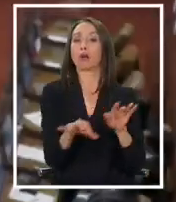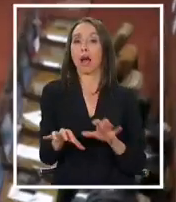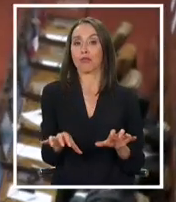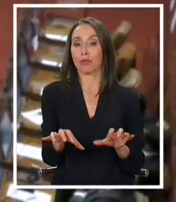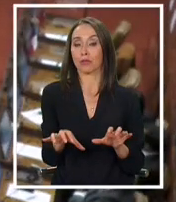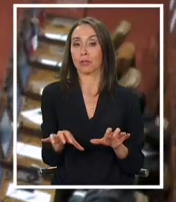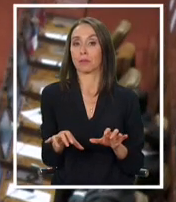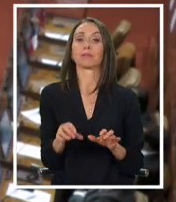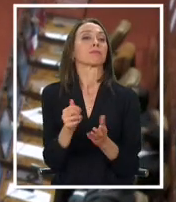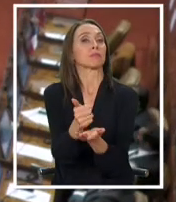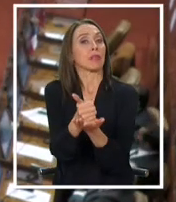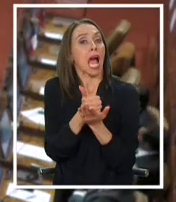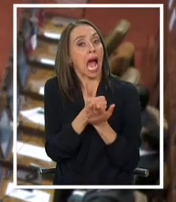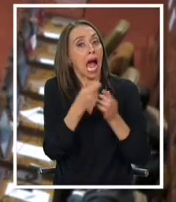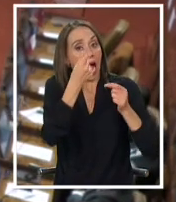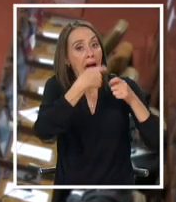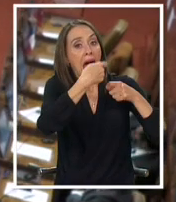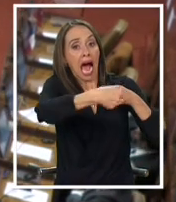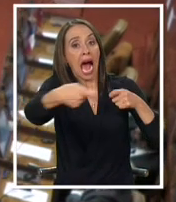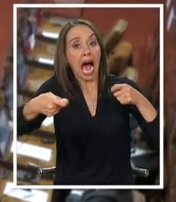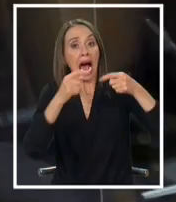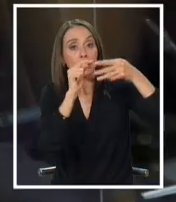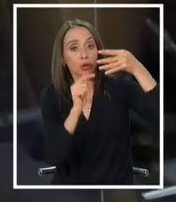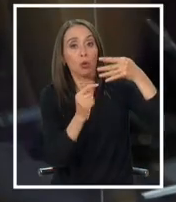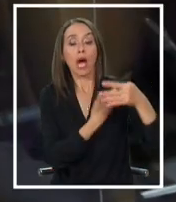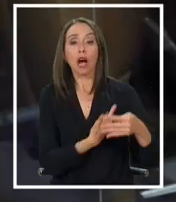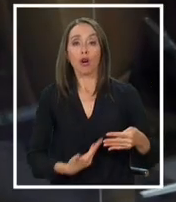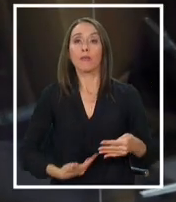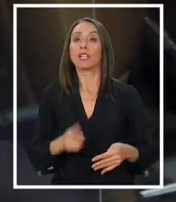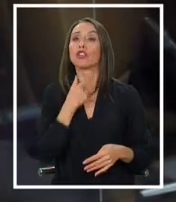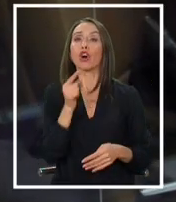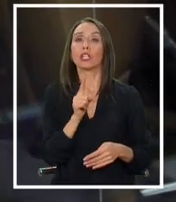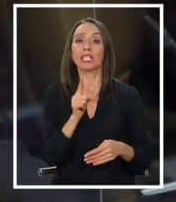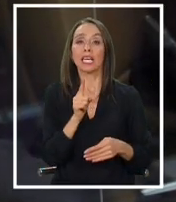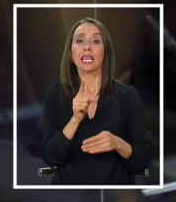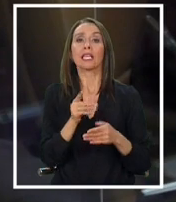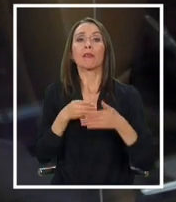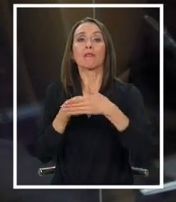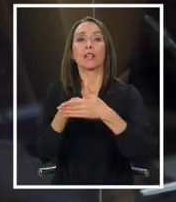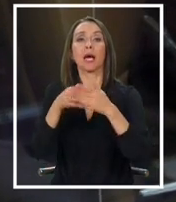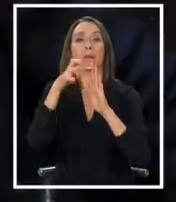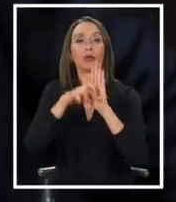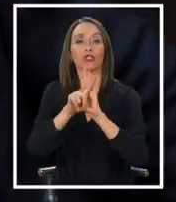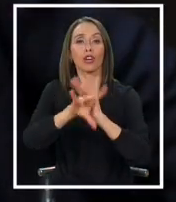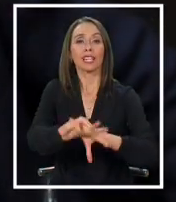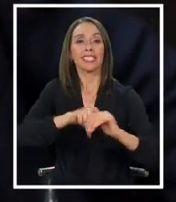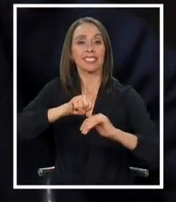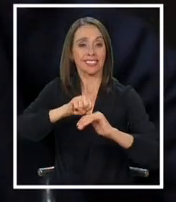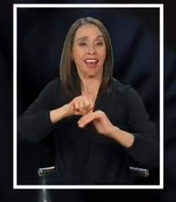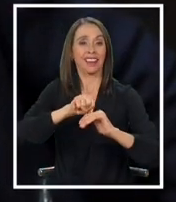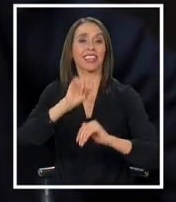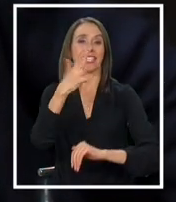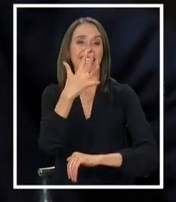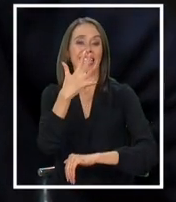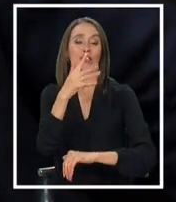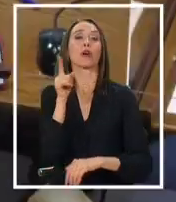cosas. Batería de ayudas que, pese a que el gobierno ha aclarado que no busca frenar la iniciativa, dentro del Congreso